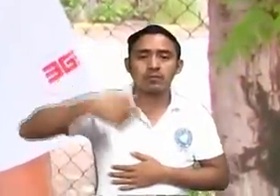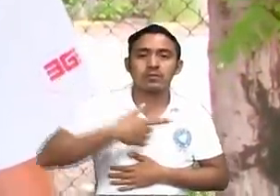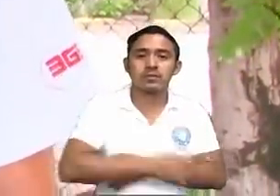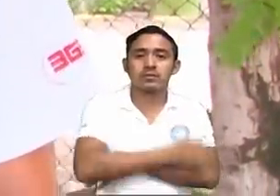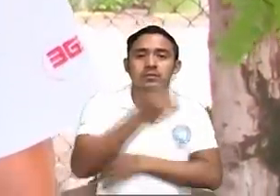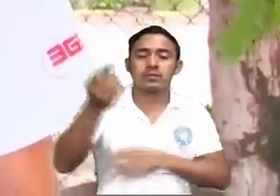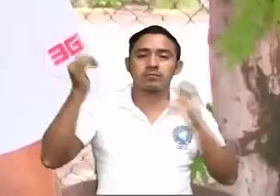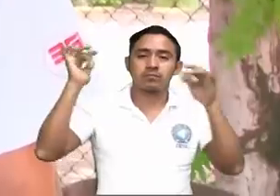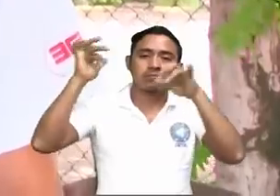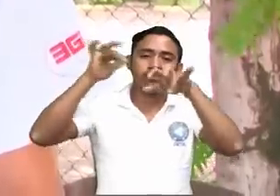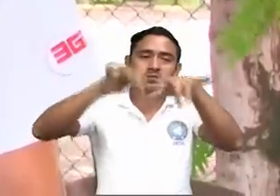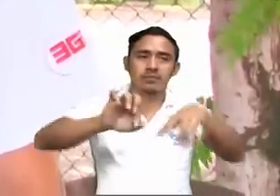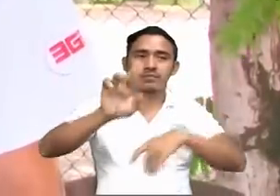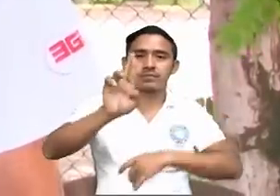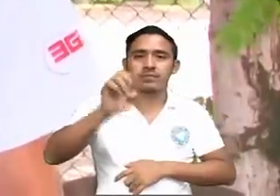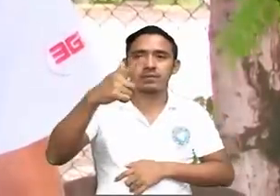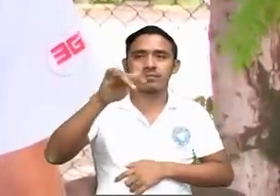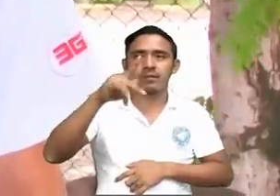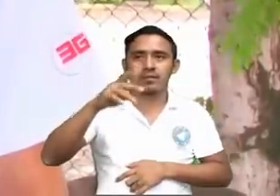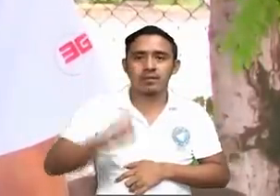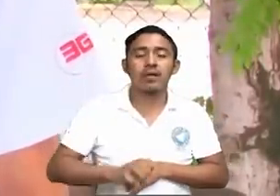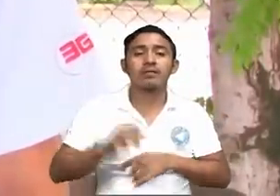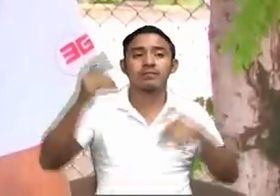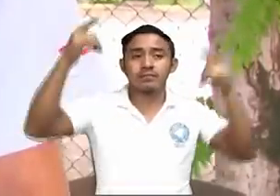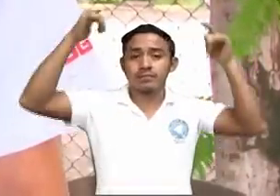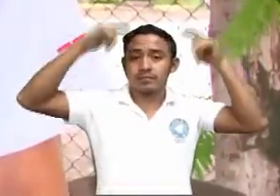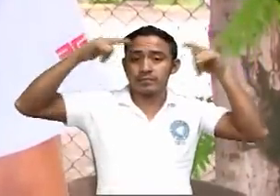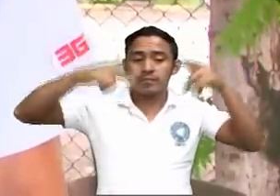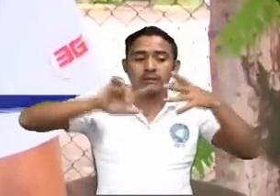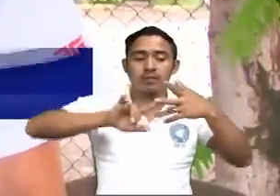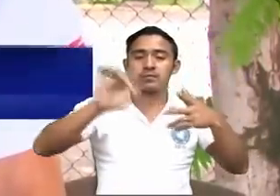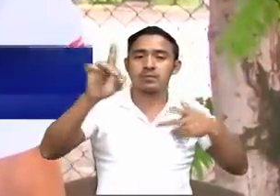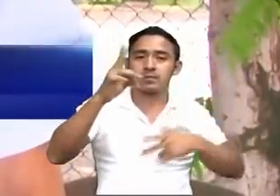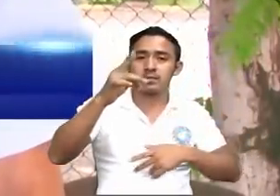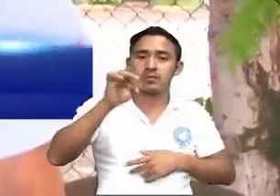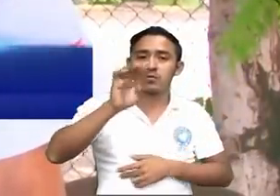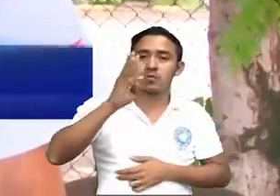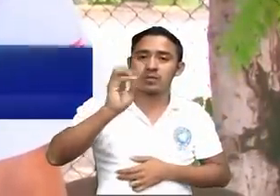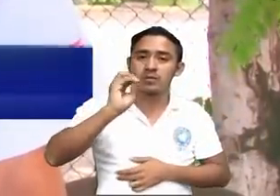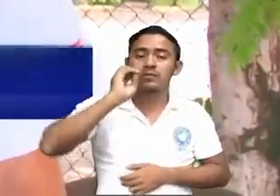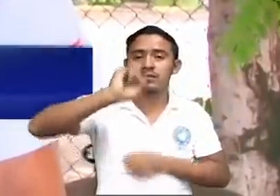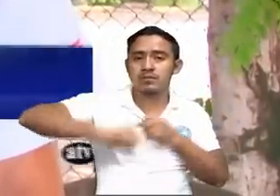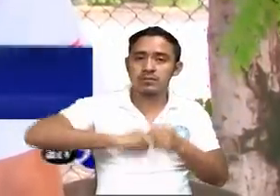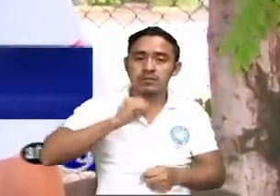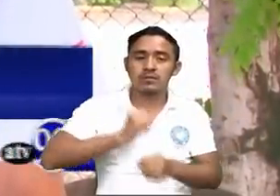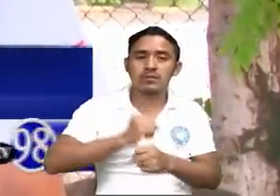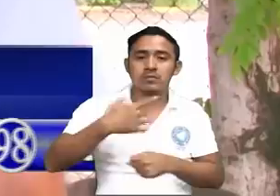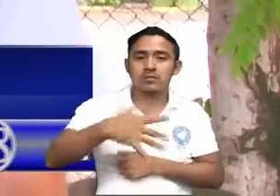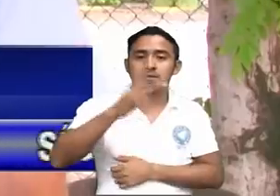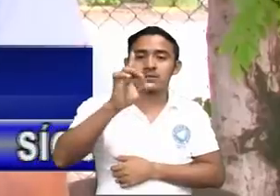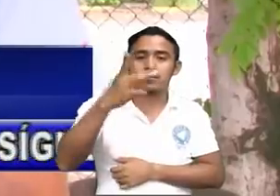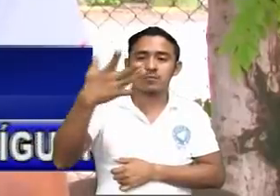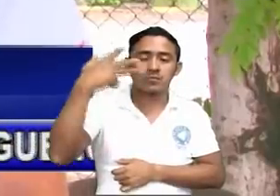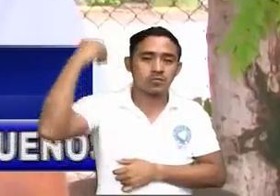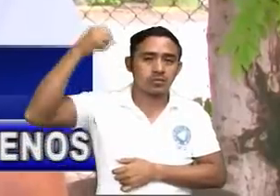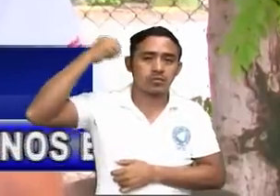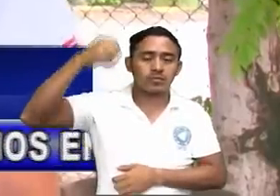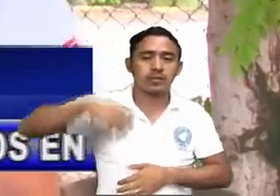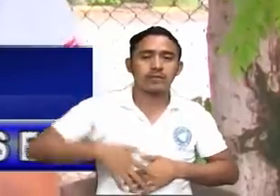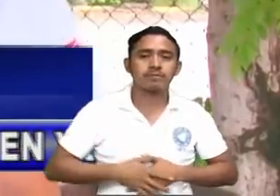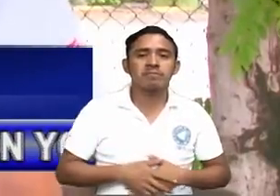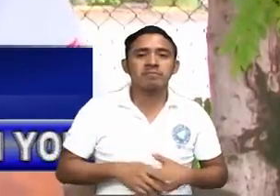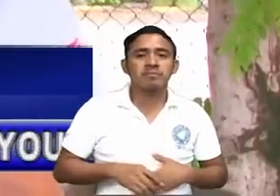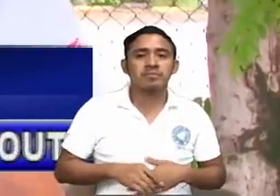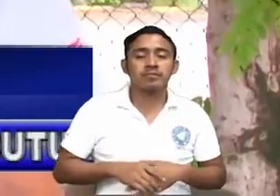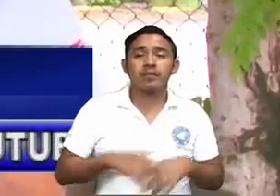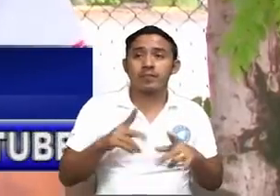del repliegue táctico a Masaya y la celebración del 40 aniversario el próximo 19 de julio.